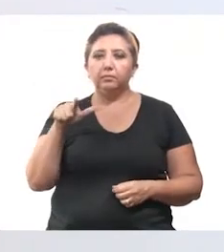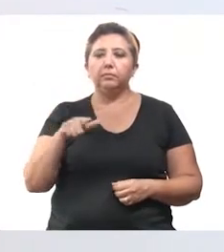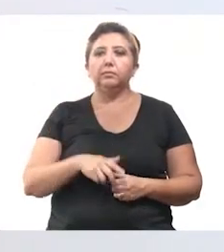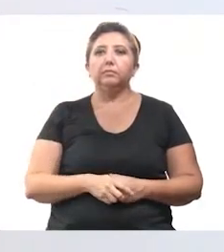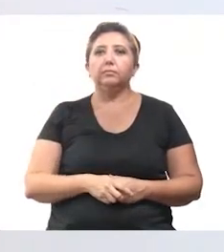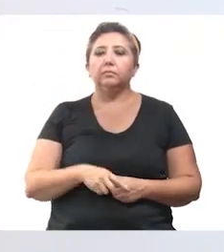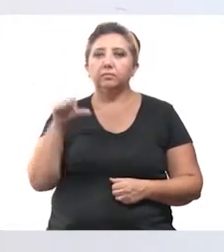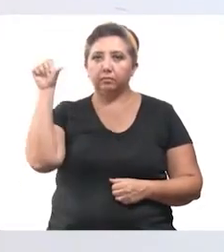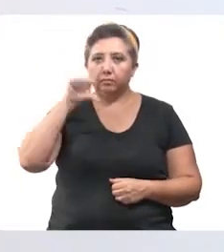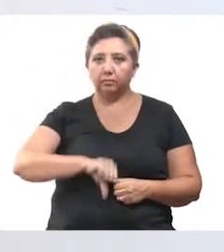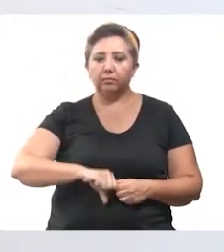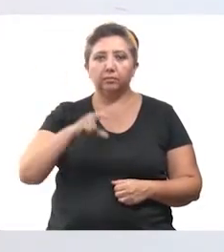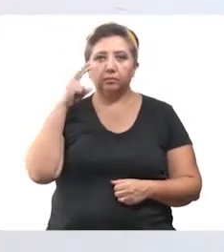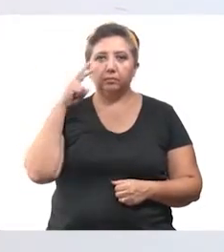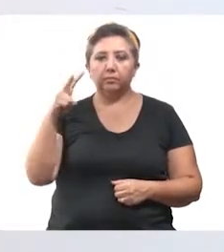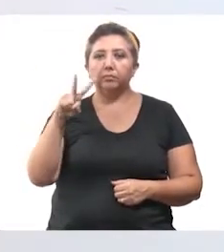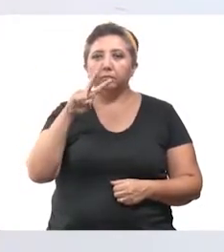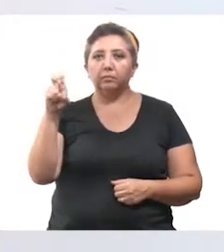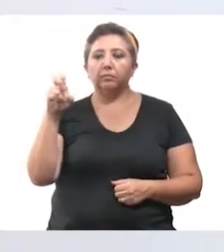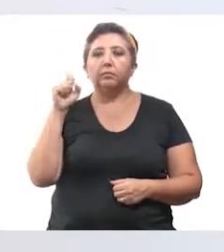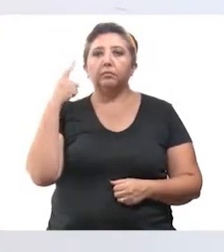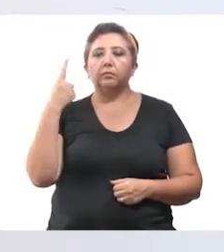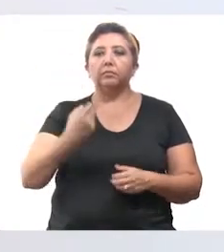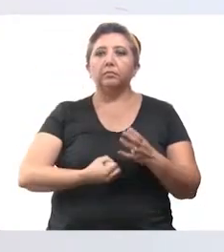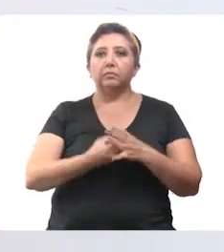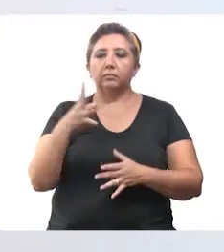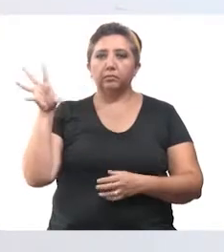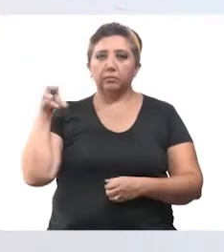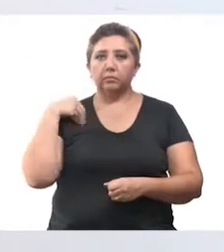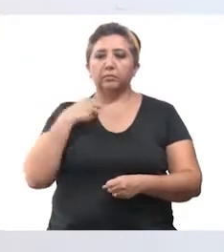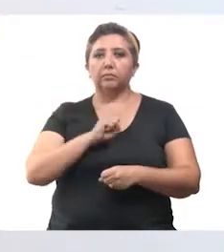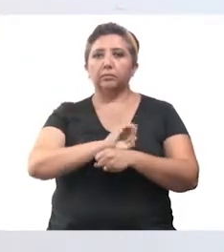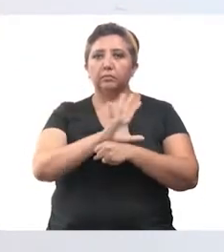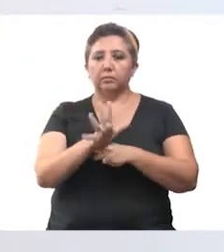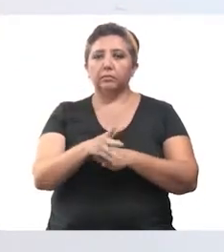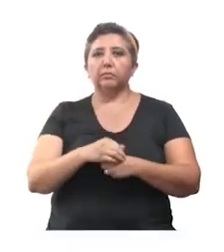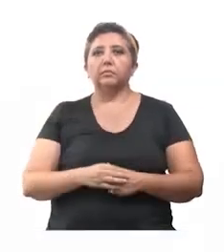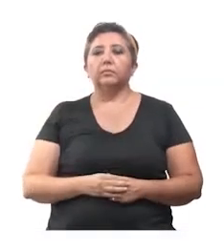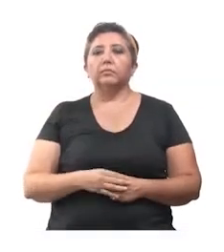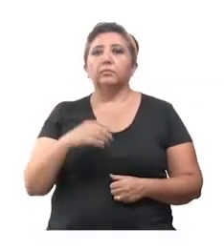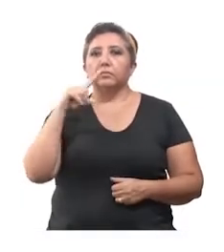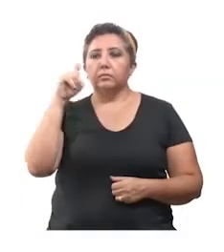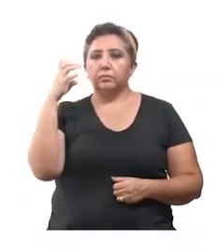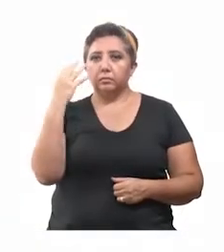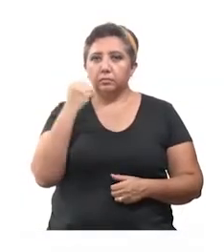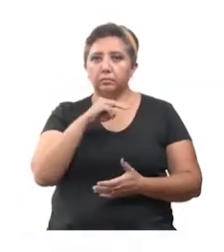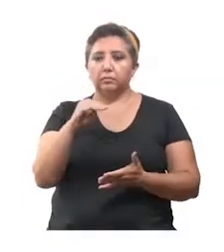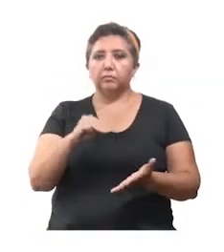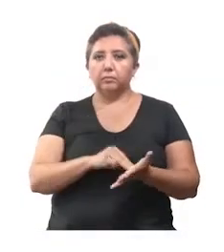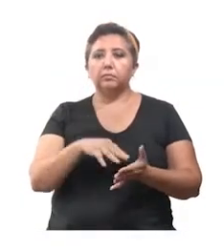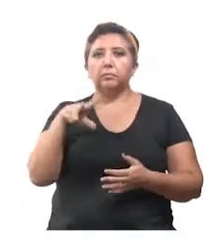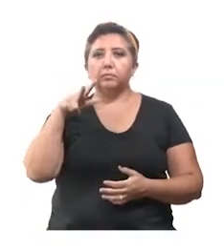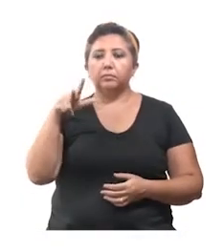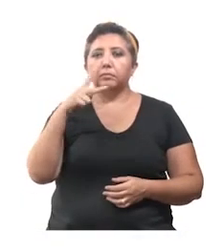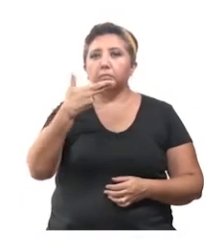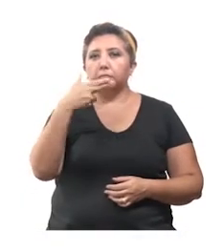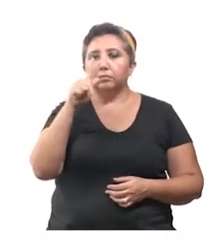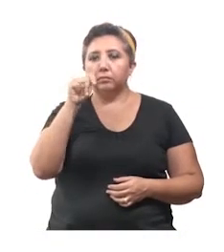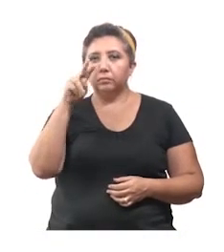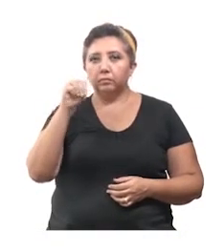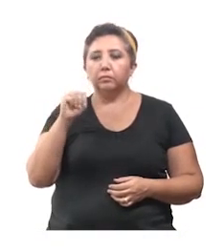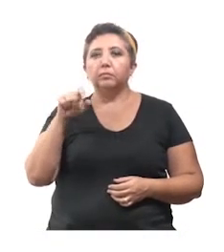45.217. Hoy se detectaron 201 nuevos contagios de coronavirus, 109 en Mérida, 18 en